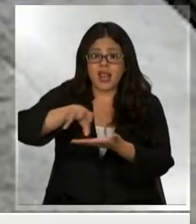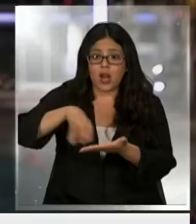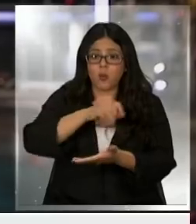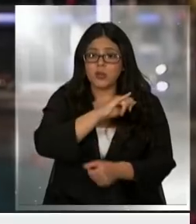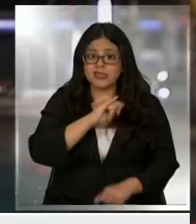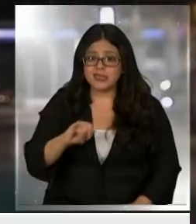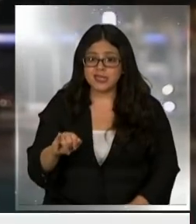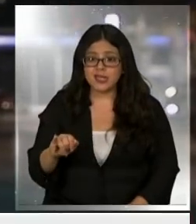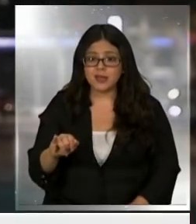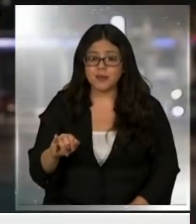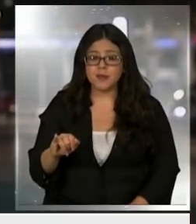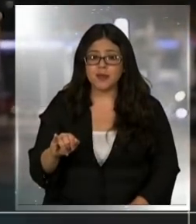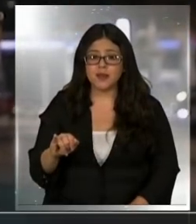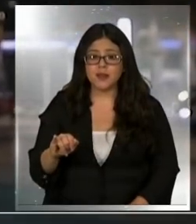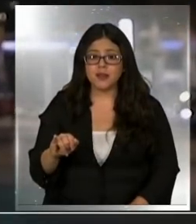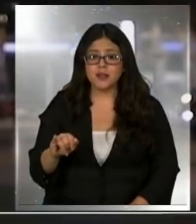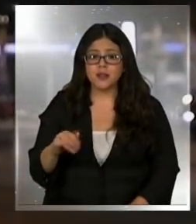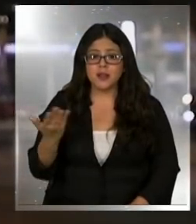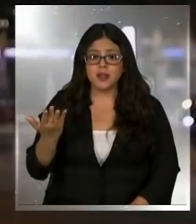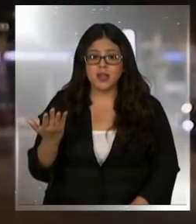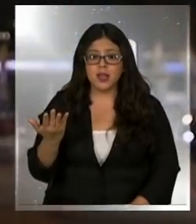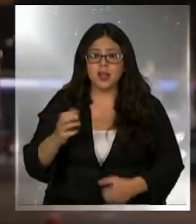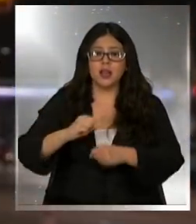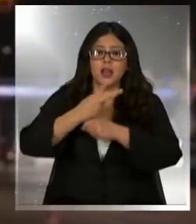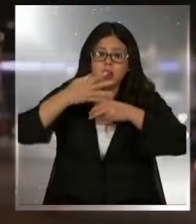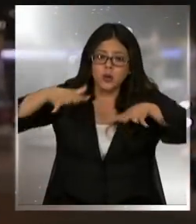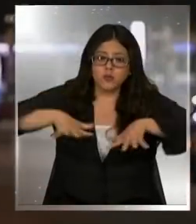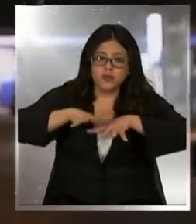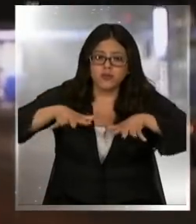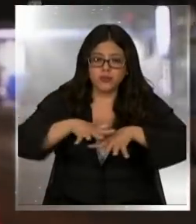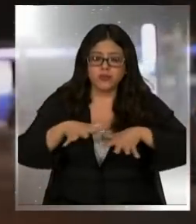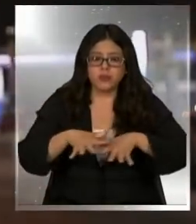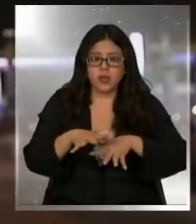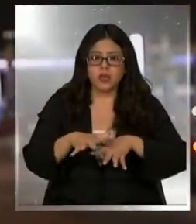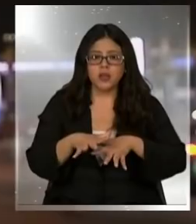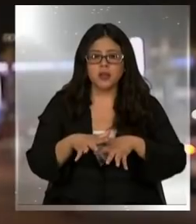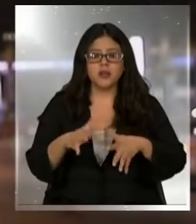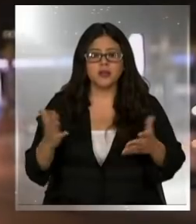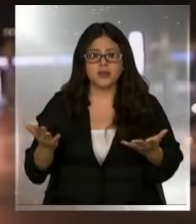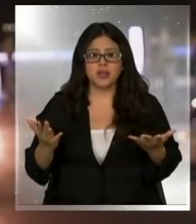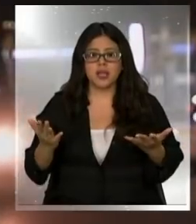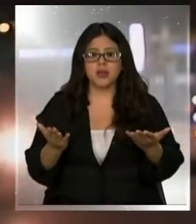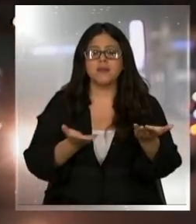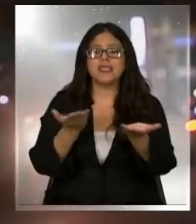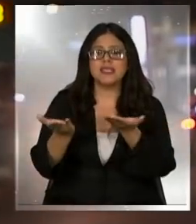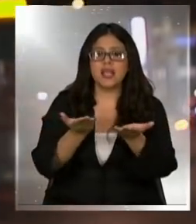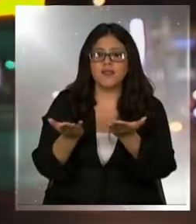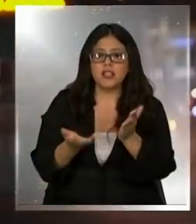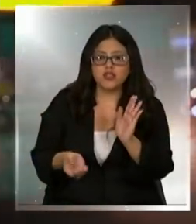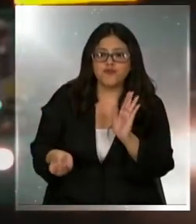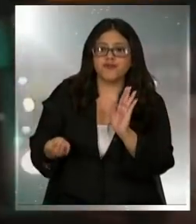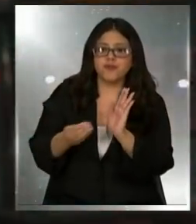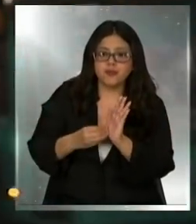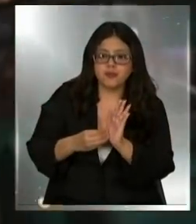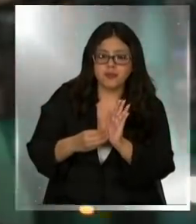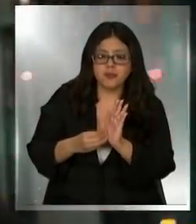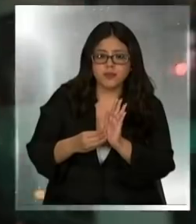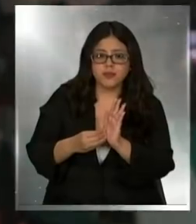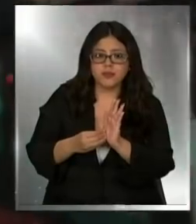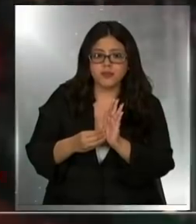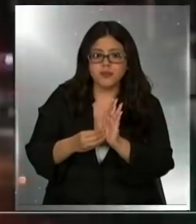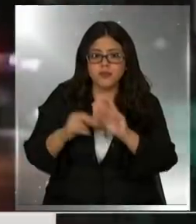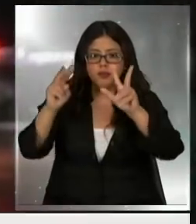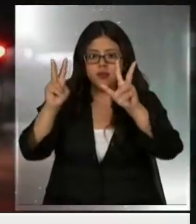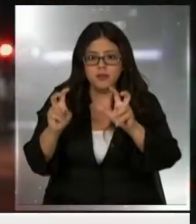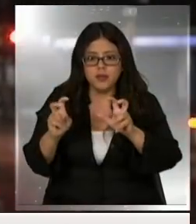siempre dobla su esfuerzo manteniendo servicio extraordinario con respecto a lo que